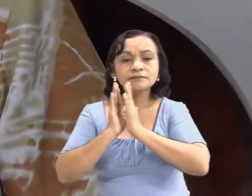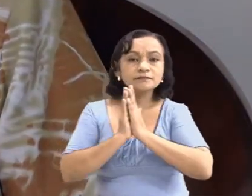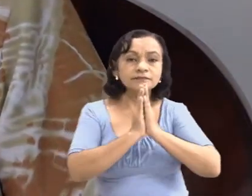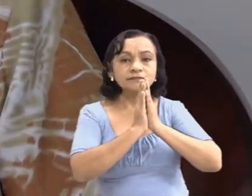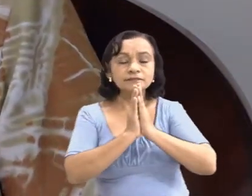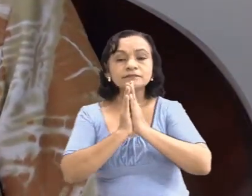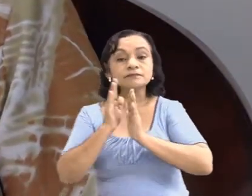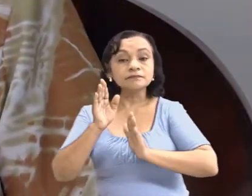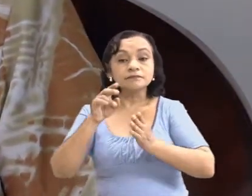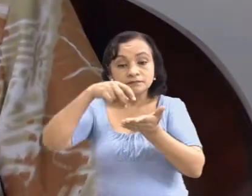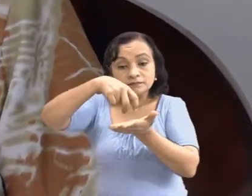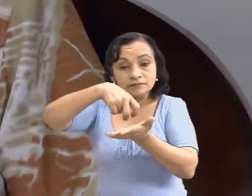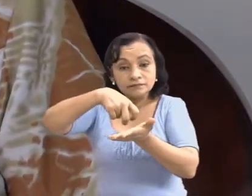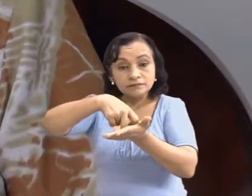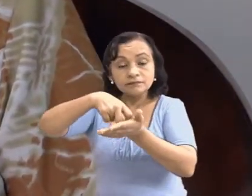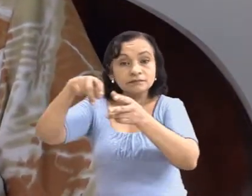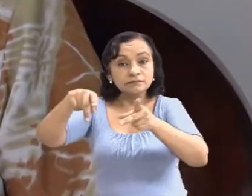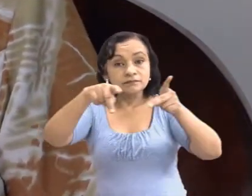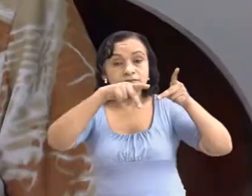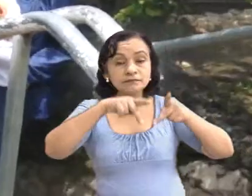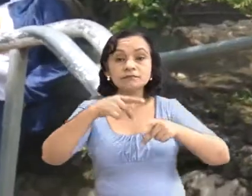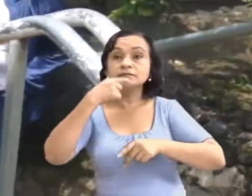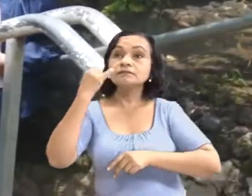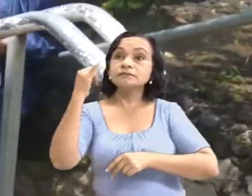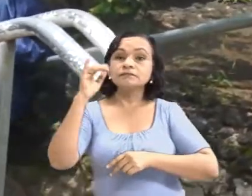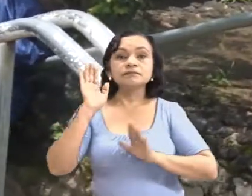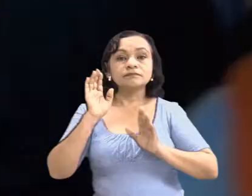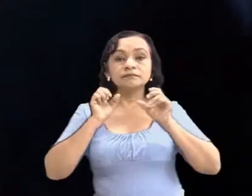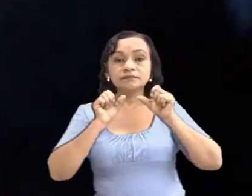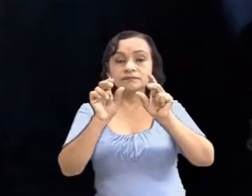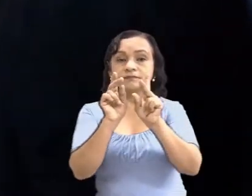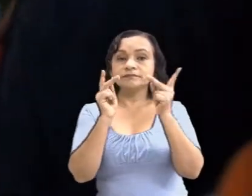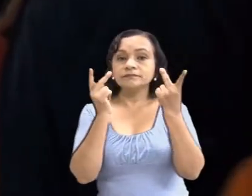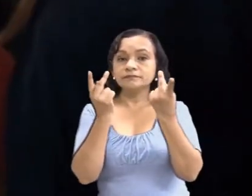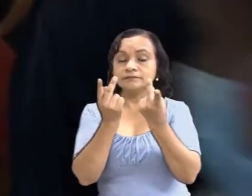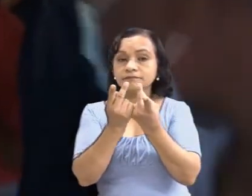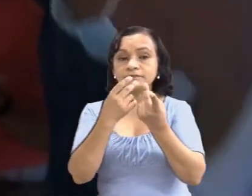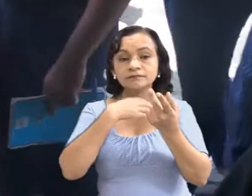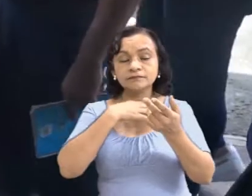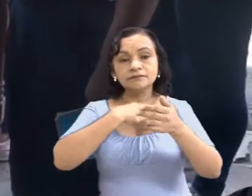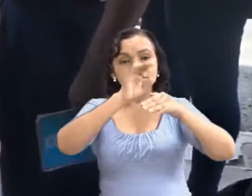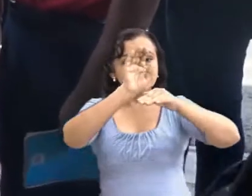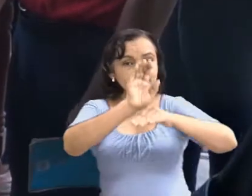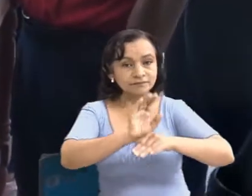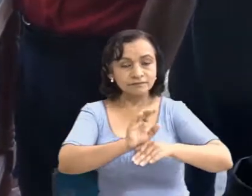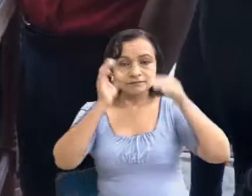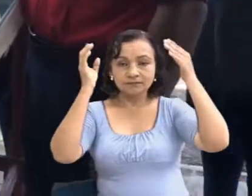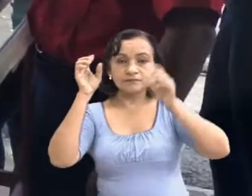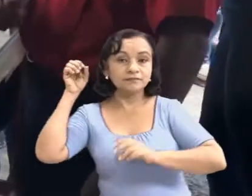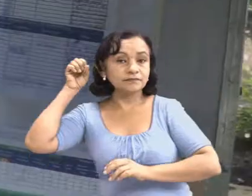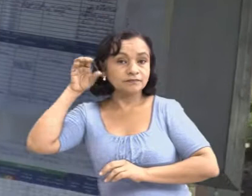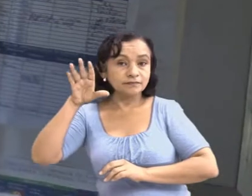como hicieron el juramento allí en el atrio. Y es que para mantener a un pueblo vivo con sus tradiciones, cultura